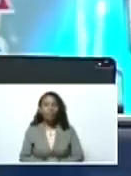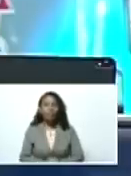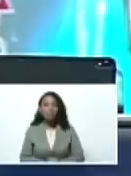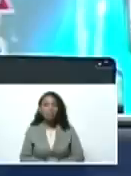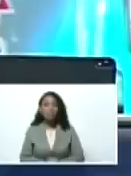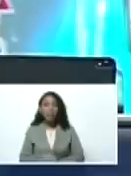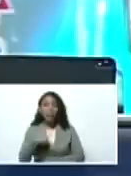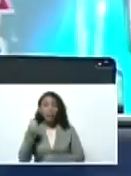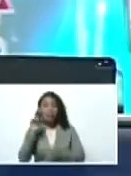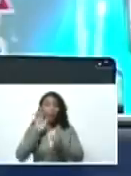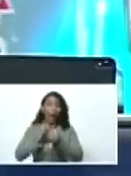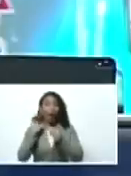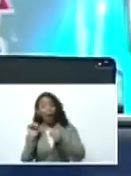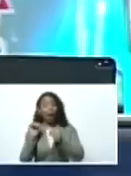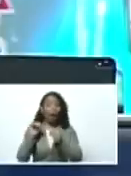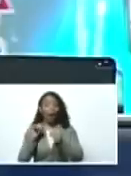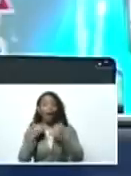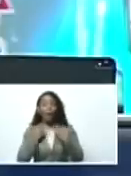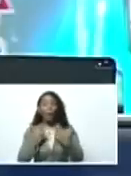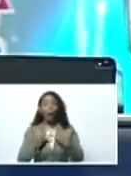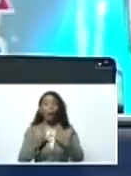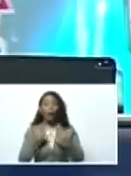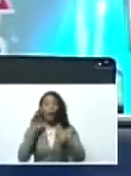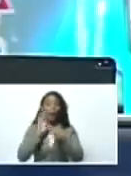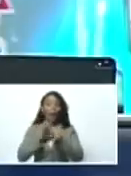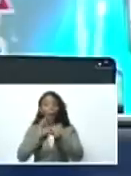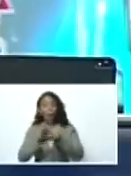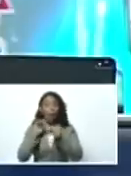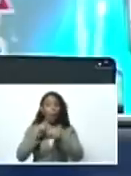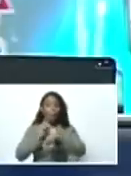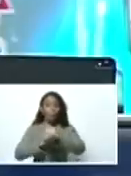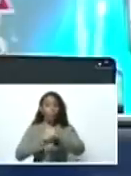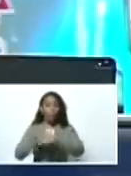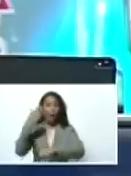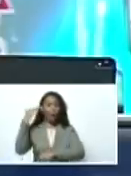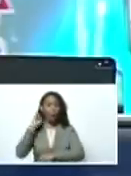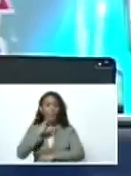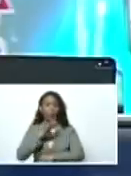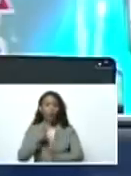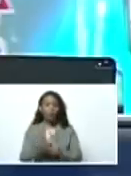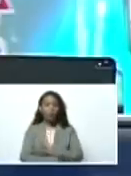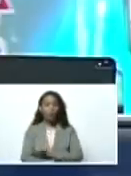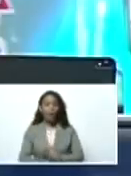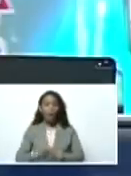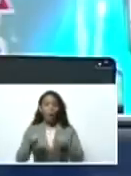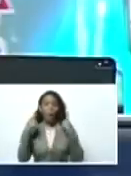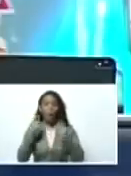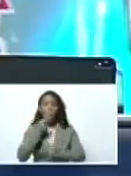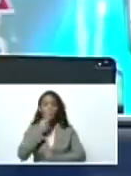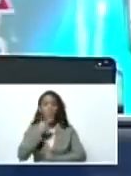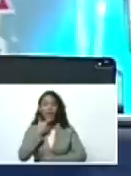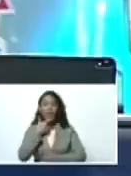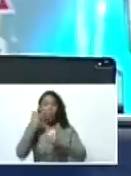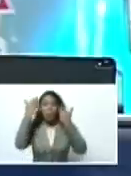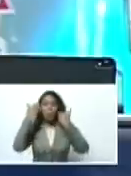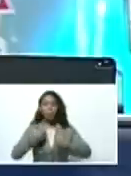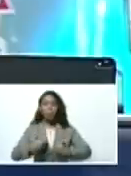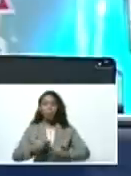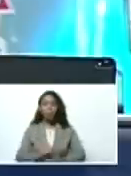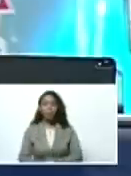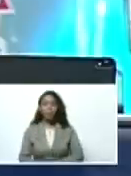Ese es el canto ahora. El canto de la época. Bueno, La Guaira, qué belleza. Uno se